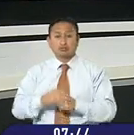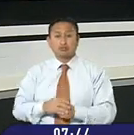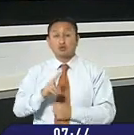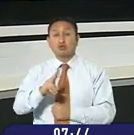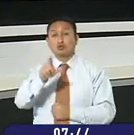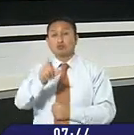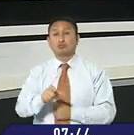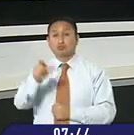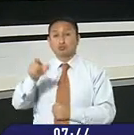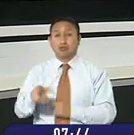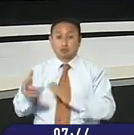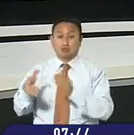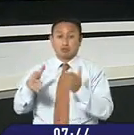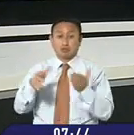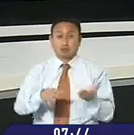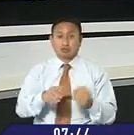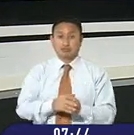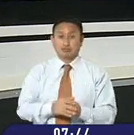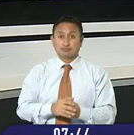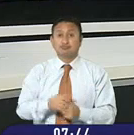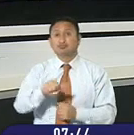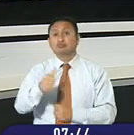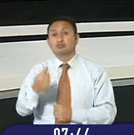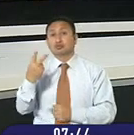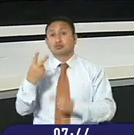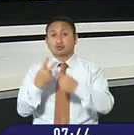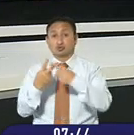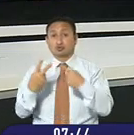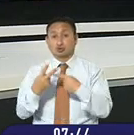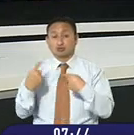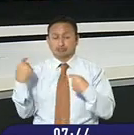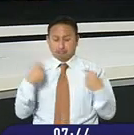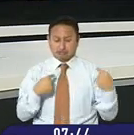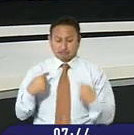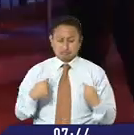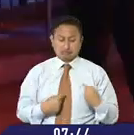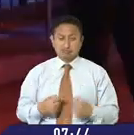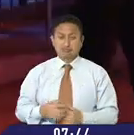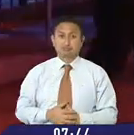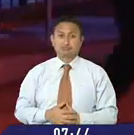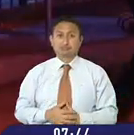personas perdieron la vida y otras dos quedaron heridas.